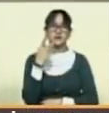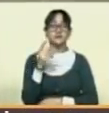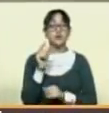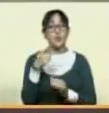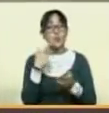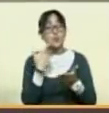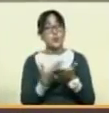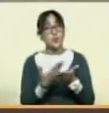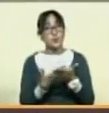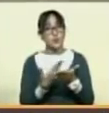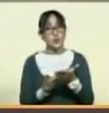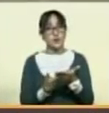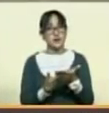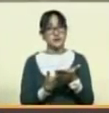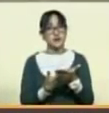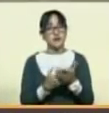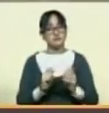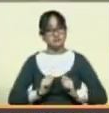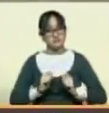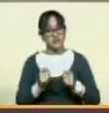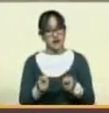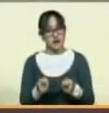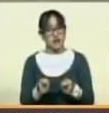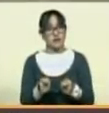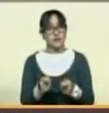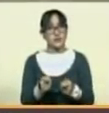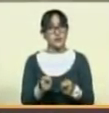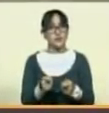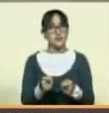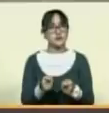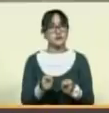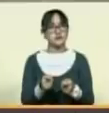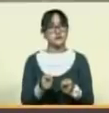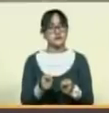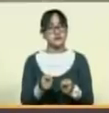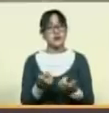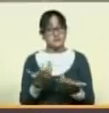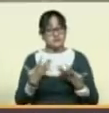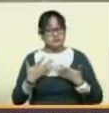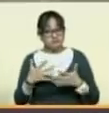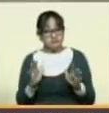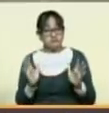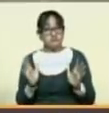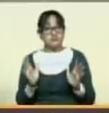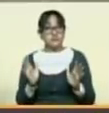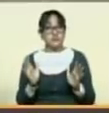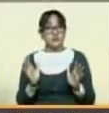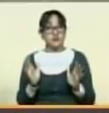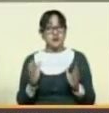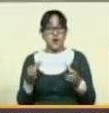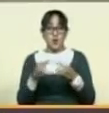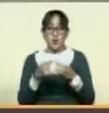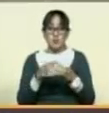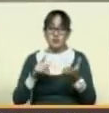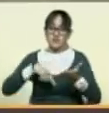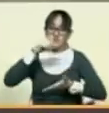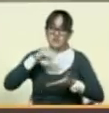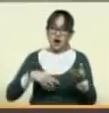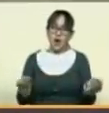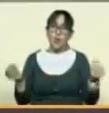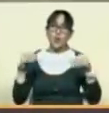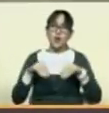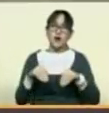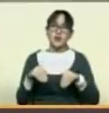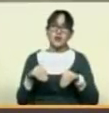de las propuestas que le fueron entregadas a usted es que se había la posibilidad de que los candidatos firmaran un acuerdo